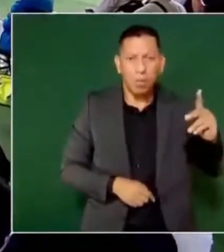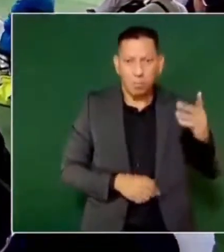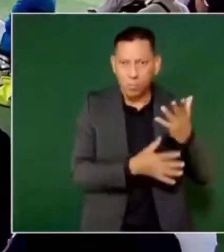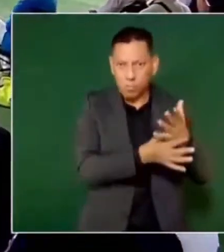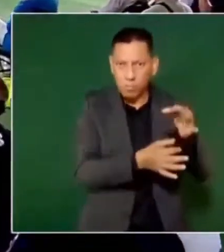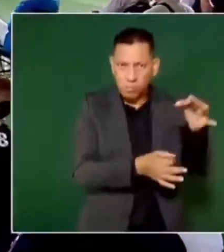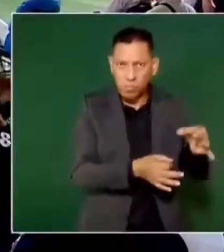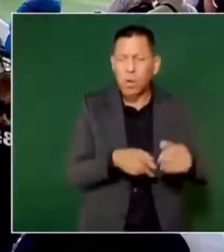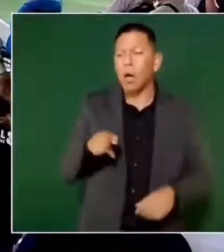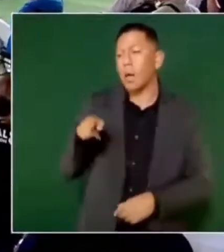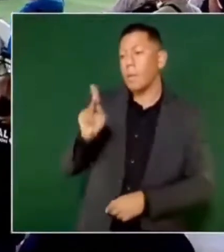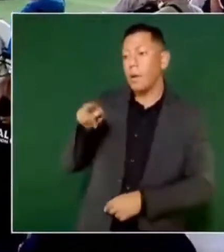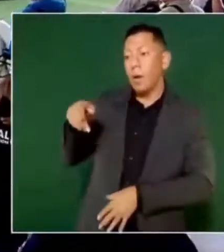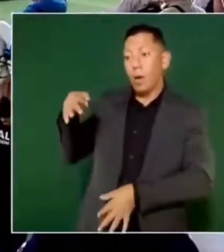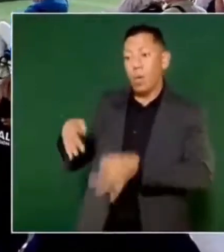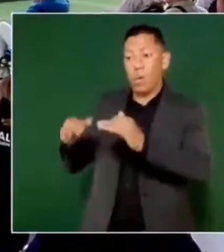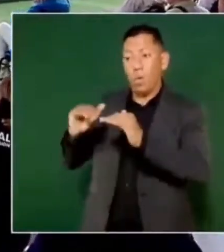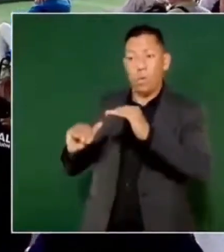tribunal,